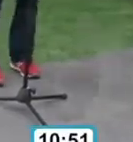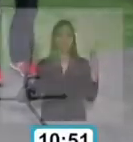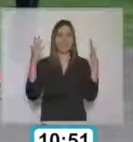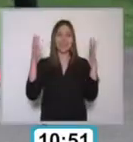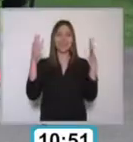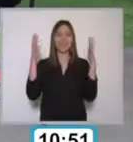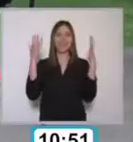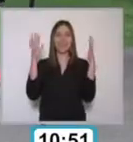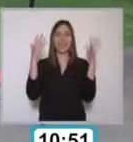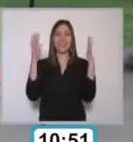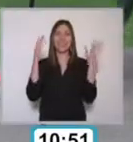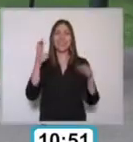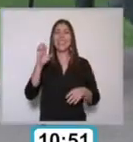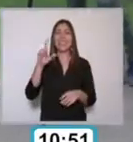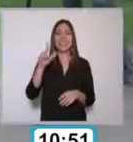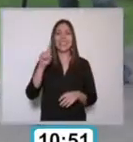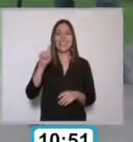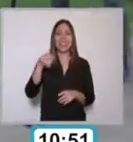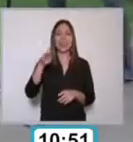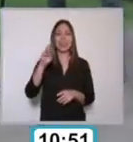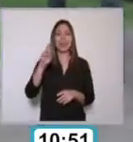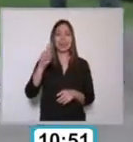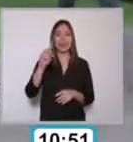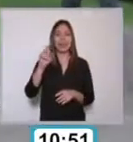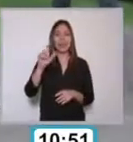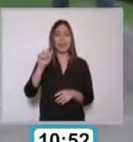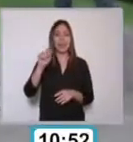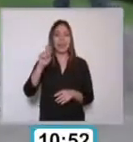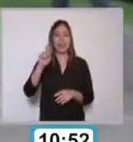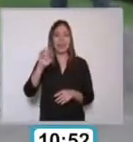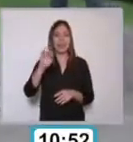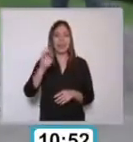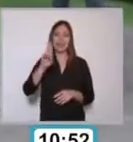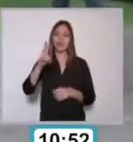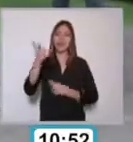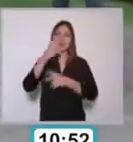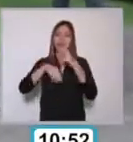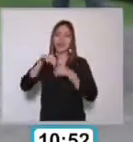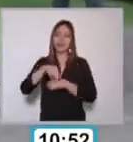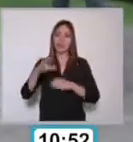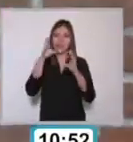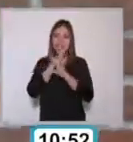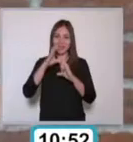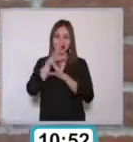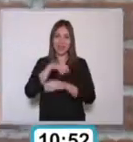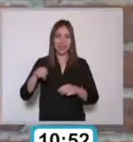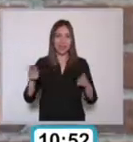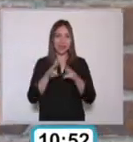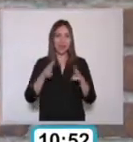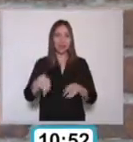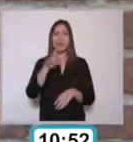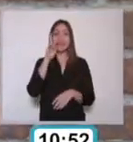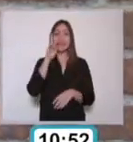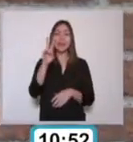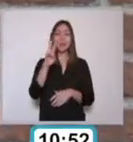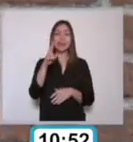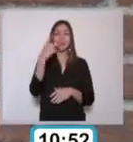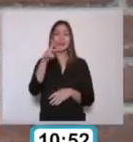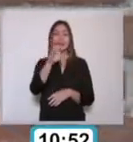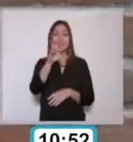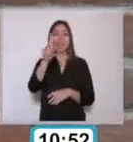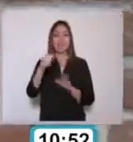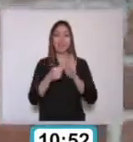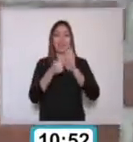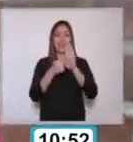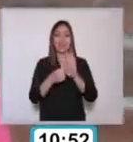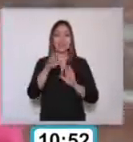¡Venga! El tambor de la tribu en el musical de tus ciudades. Y bueno, estaba checando por acá el arte, que está muy, muy padre. Ahí sí pueden